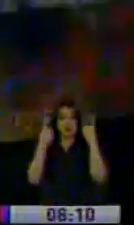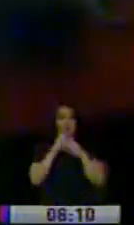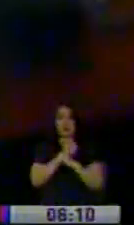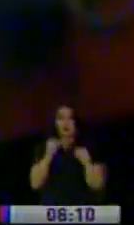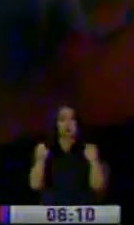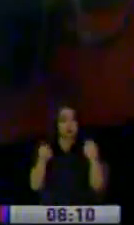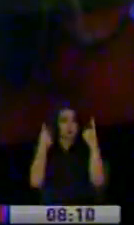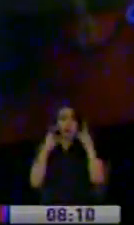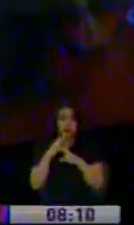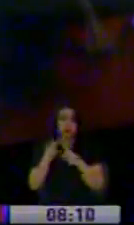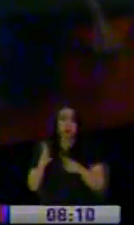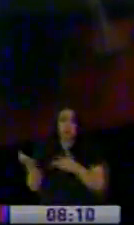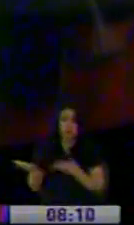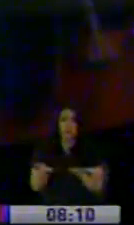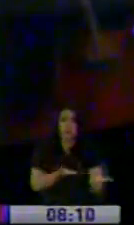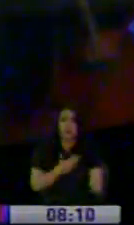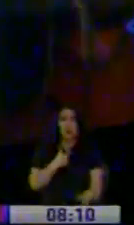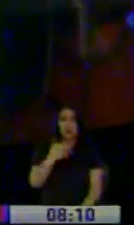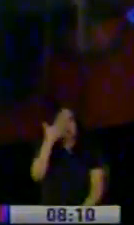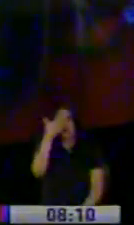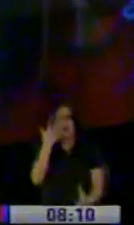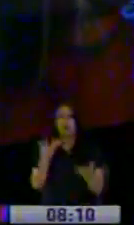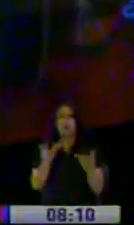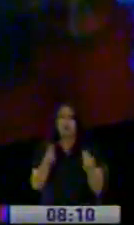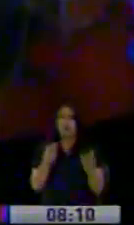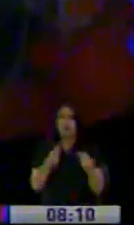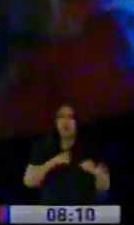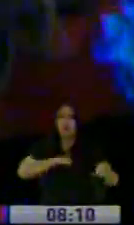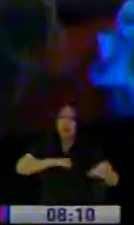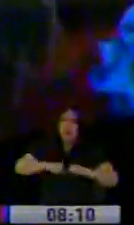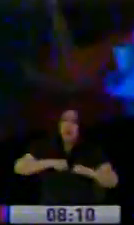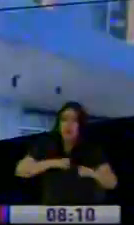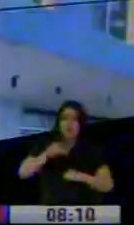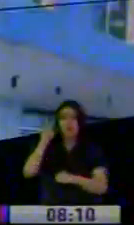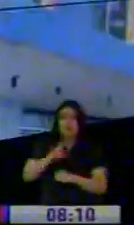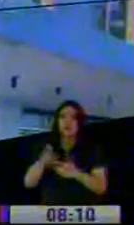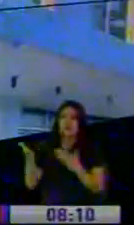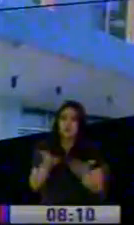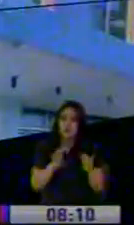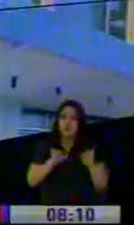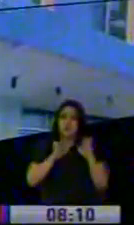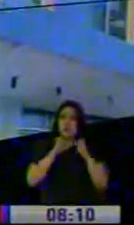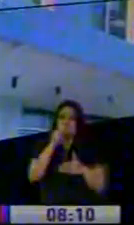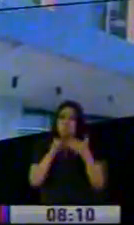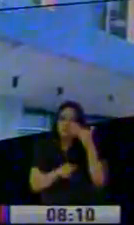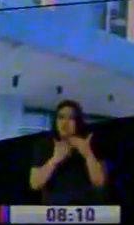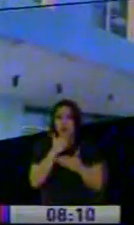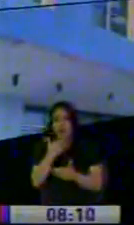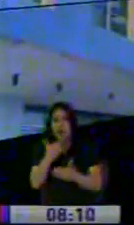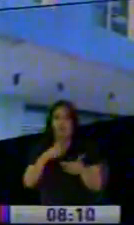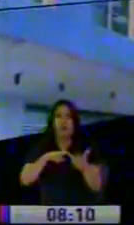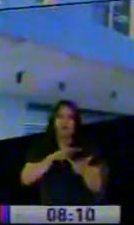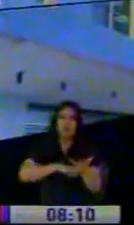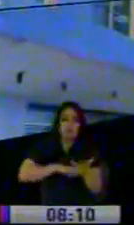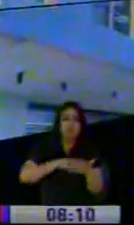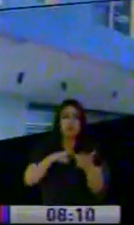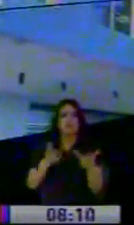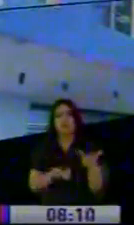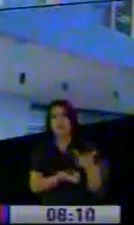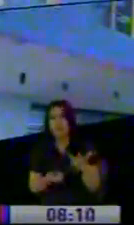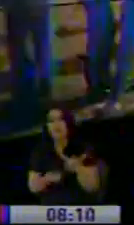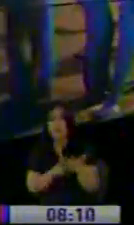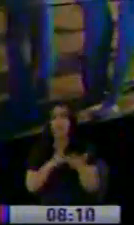también eventos, yo sé toda la cantidad de papeleo que se necesita para los eventos, la intendencia, el municipio,